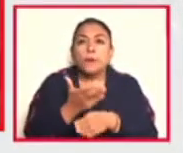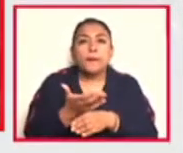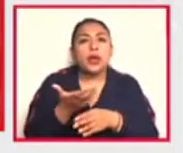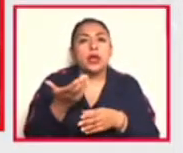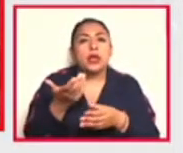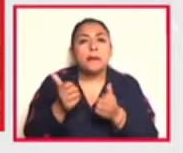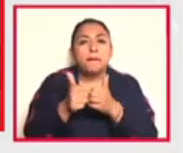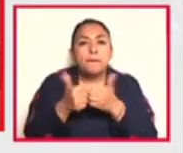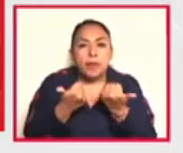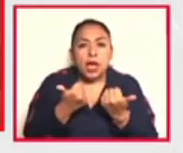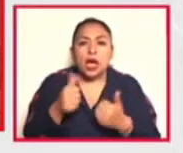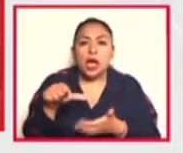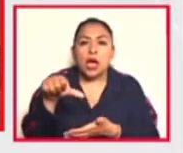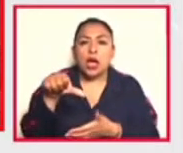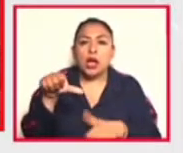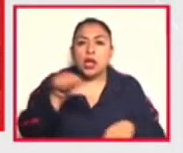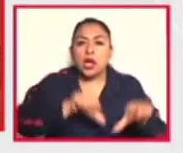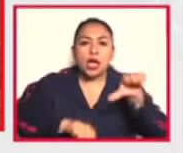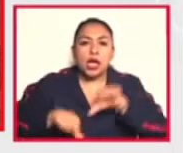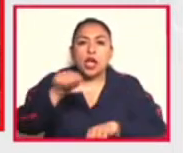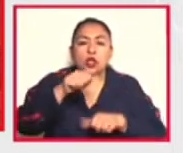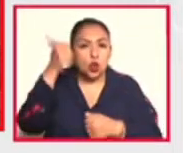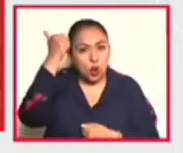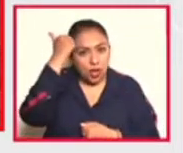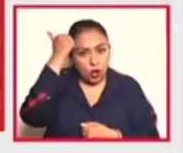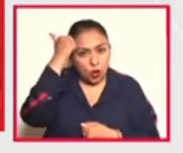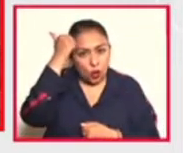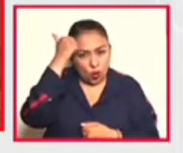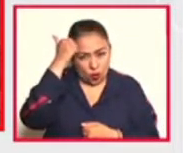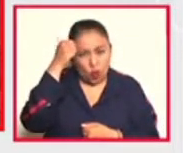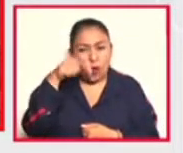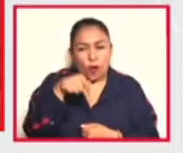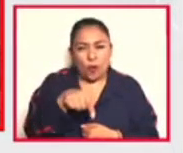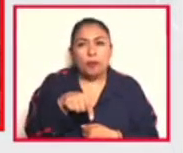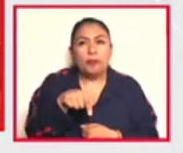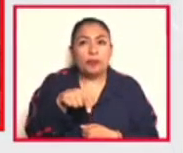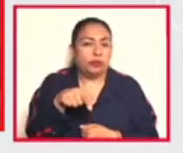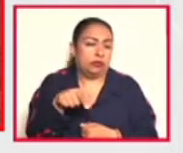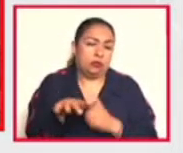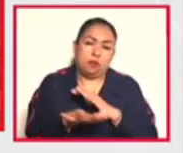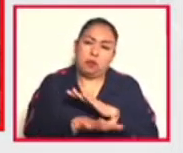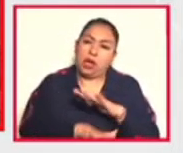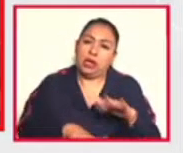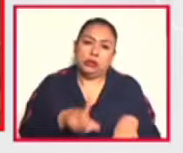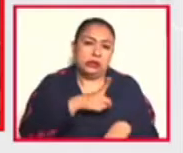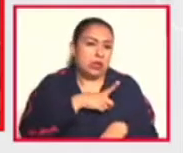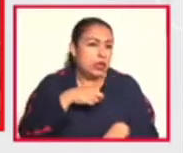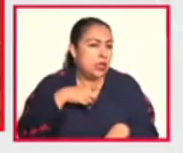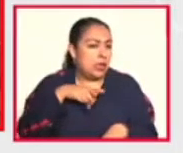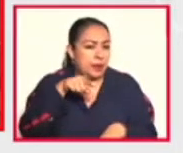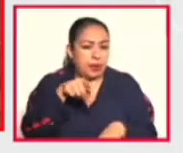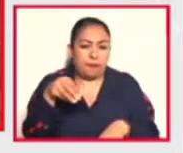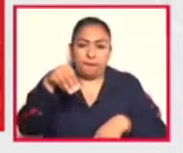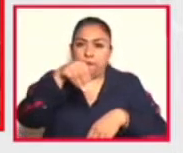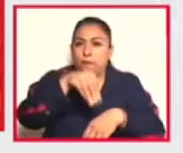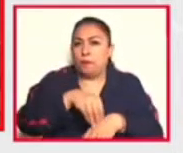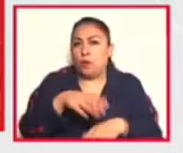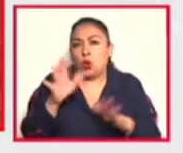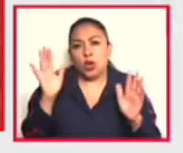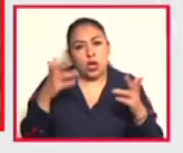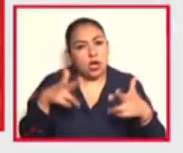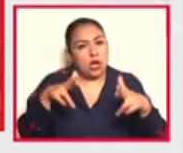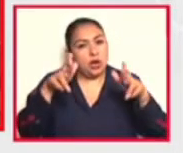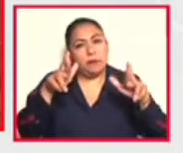el atole de coco, que ahora sí que es como que algo base que tiene que estar ahí por... Por así que pues representa más